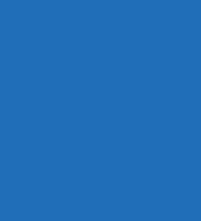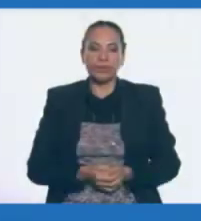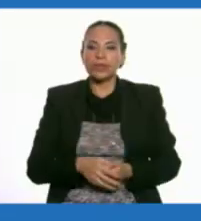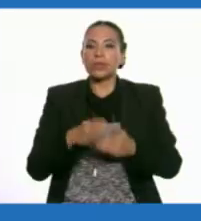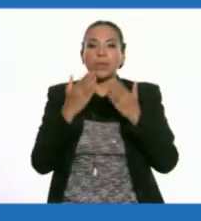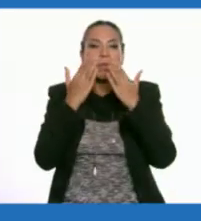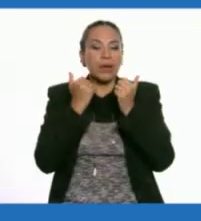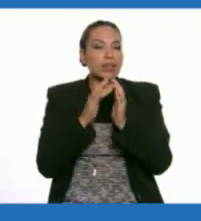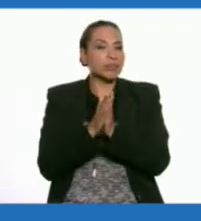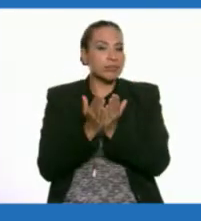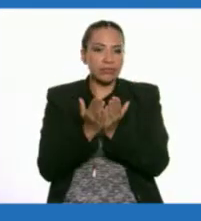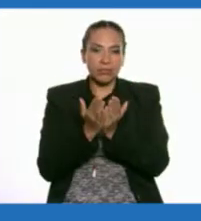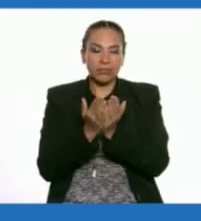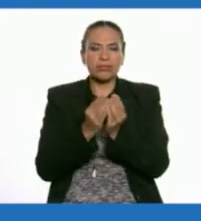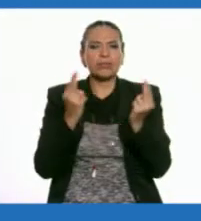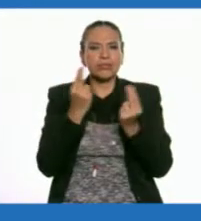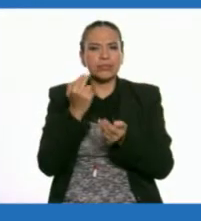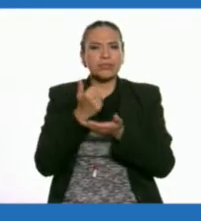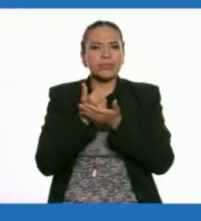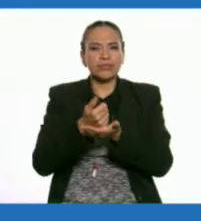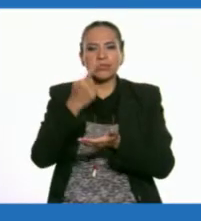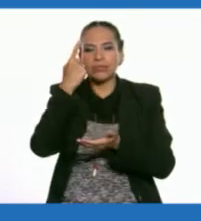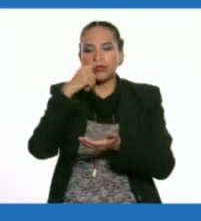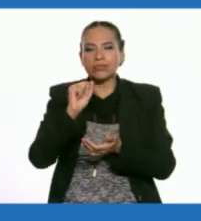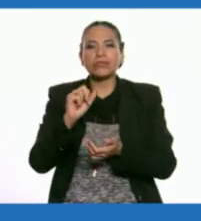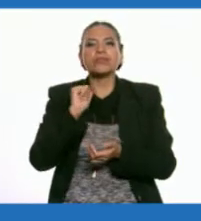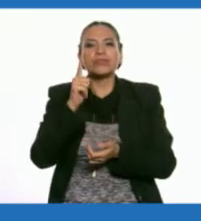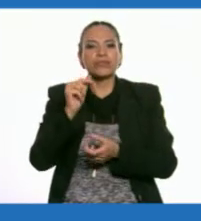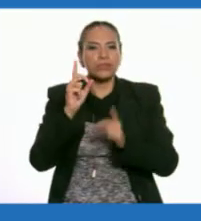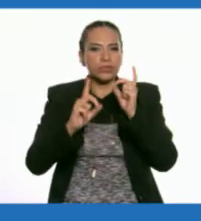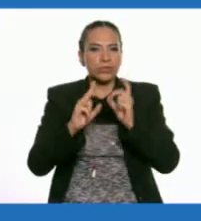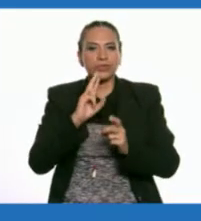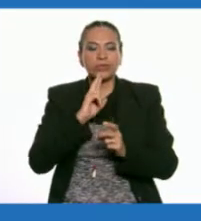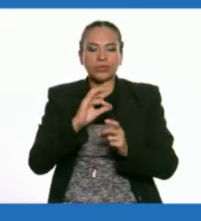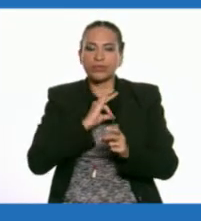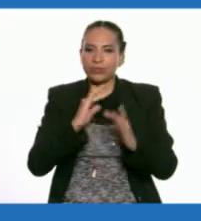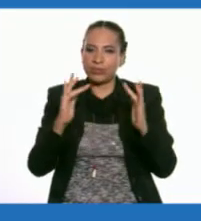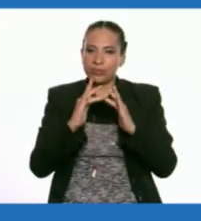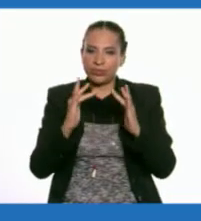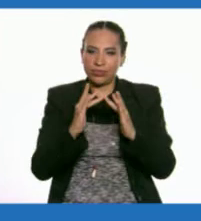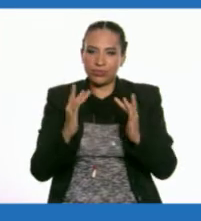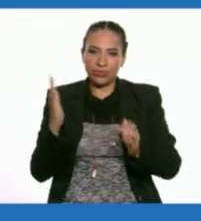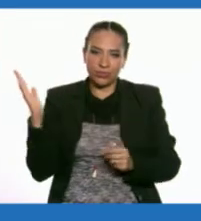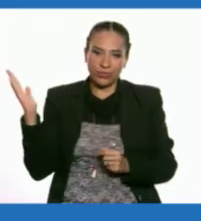Si no tienes el libro de texto o necesitas ayuda para resolver tus dudas, contáctanos.